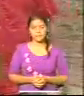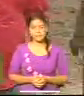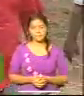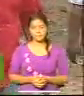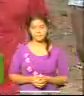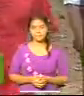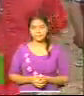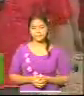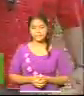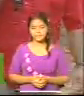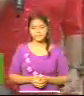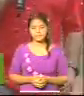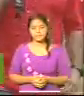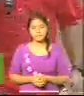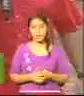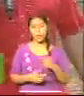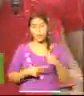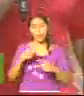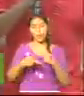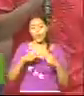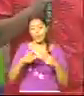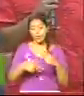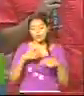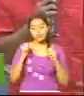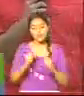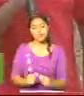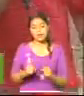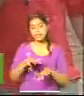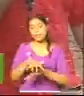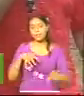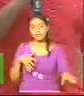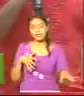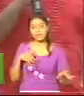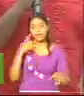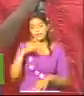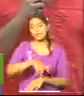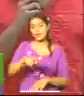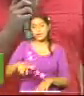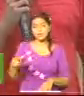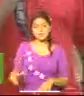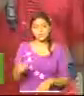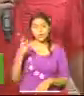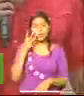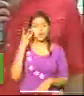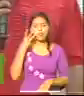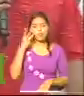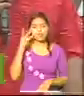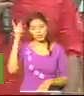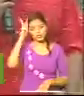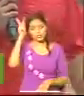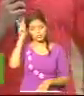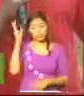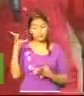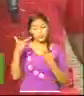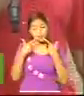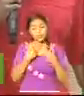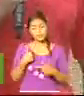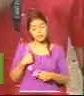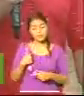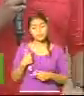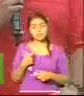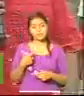es un proceso reivindicativo en su mayoría de los camaradas de la etnia guayú, quienes, como usted lo menciona,